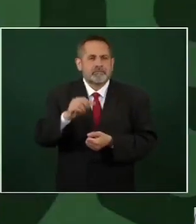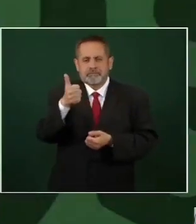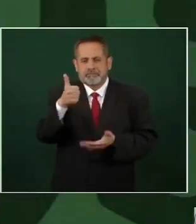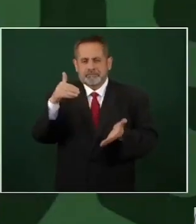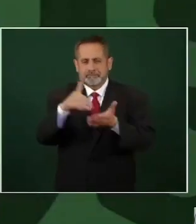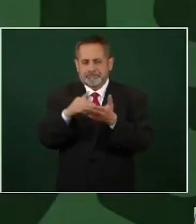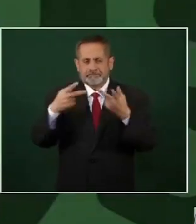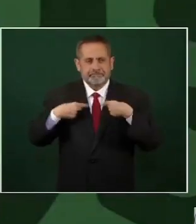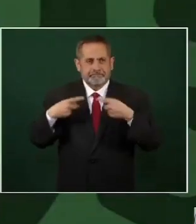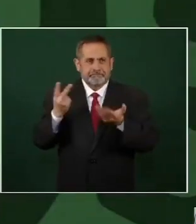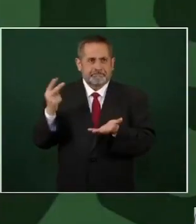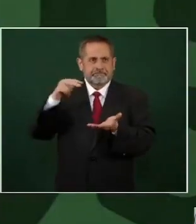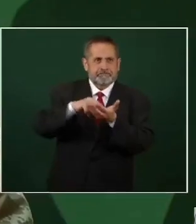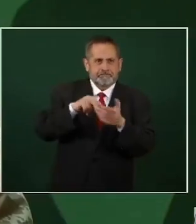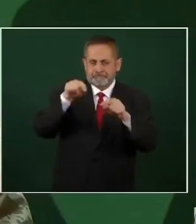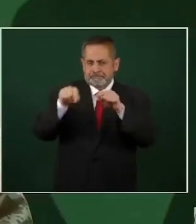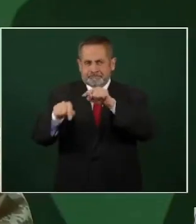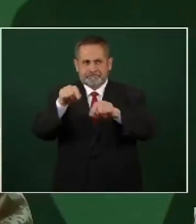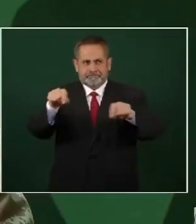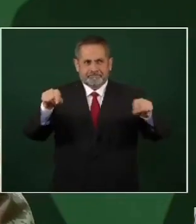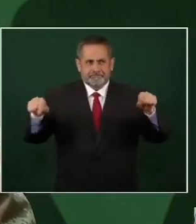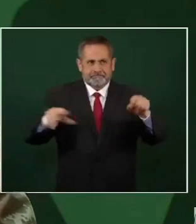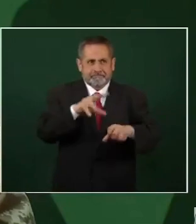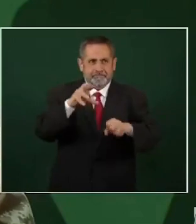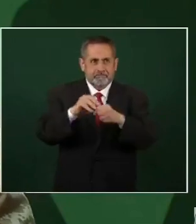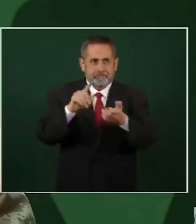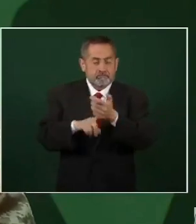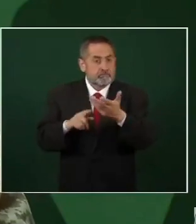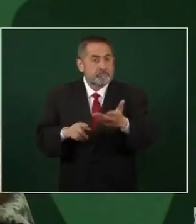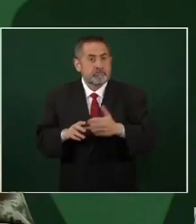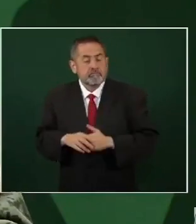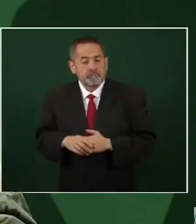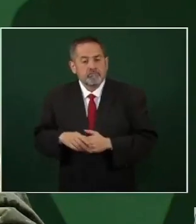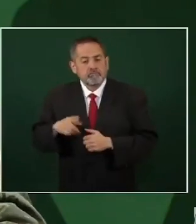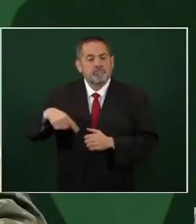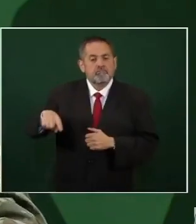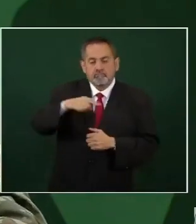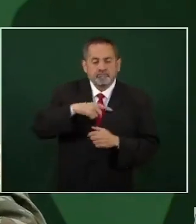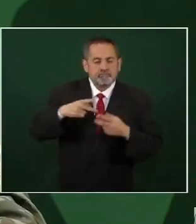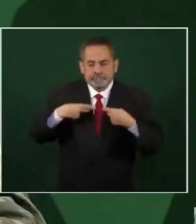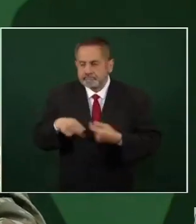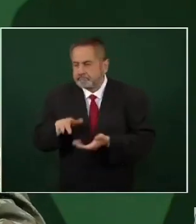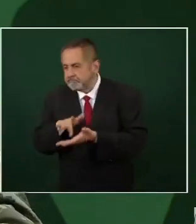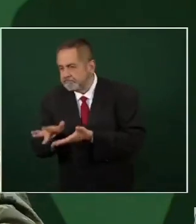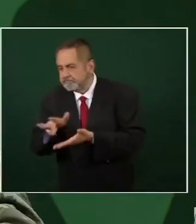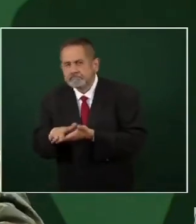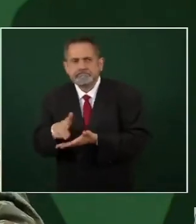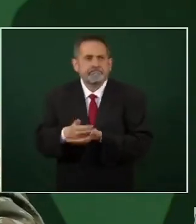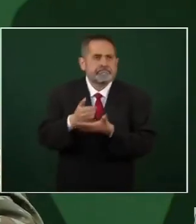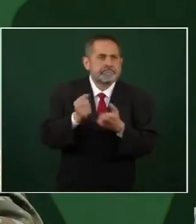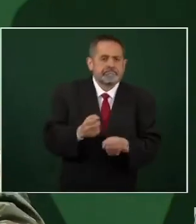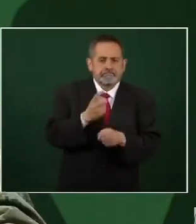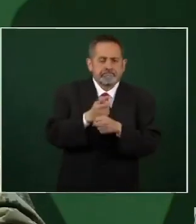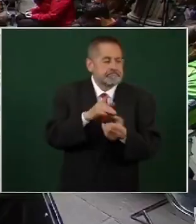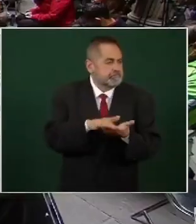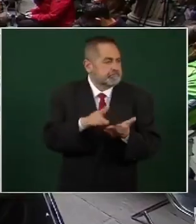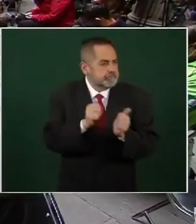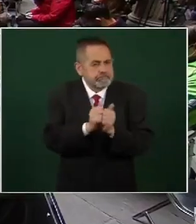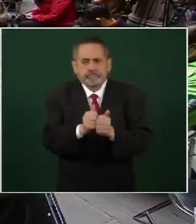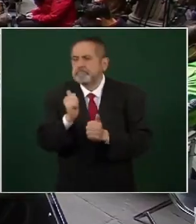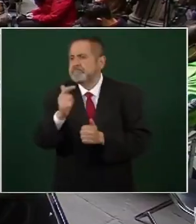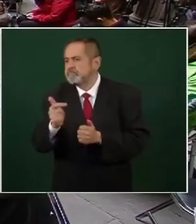estaciones. Han estado apoyando a la gente que está ahí en la seguridad y han estado